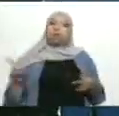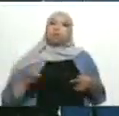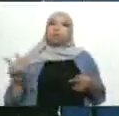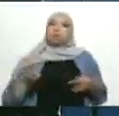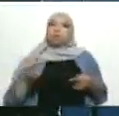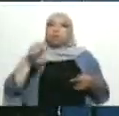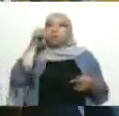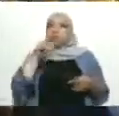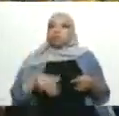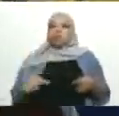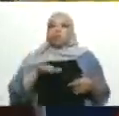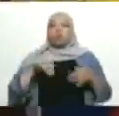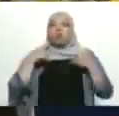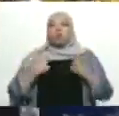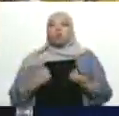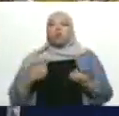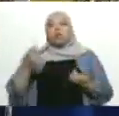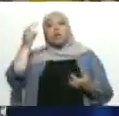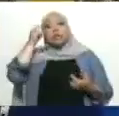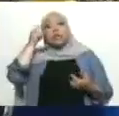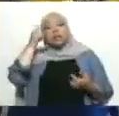este pueblo que no se rindió ese día.